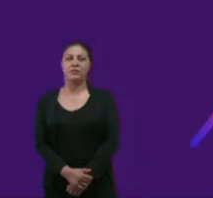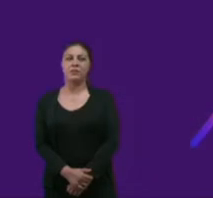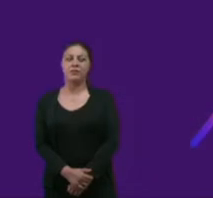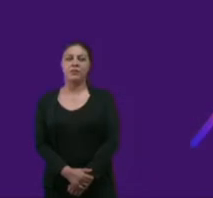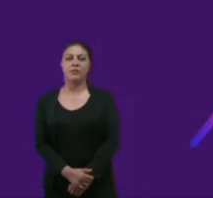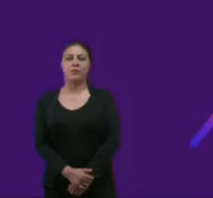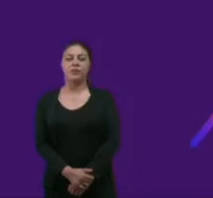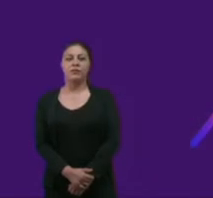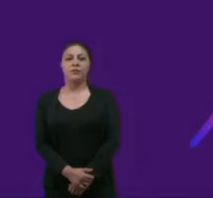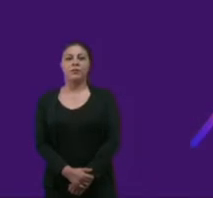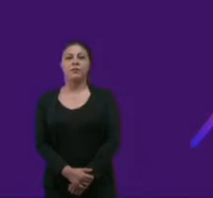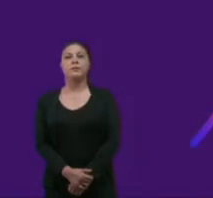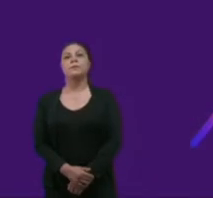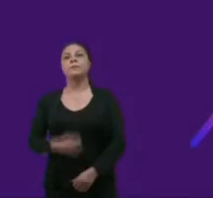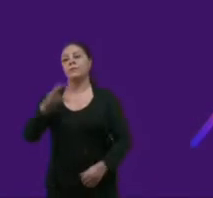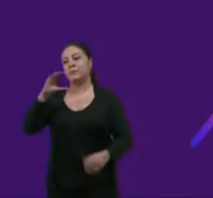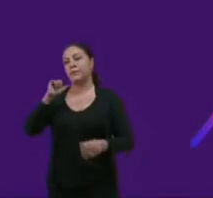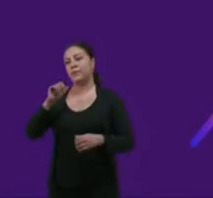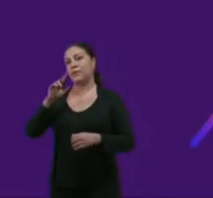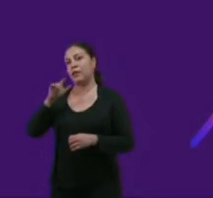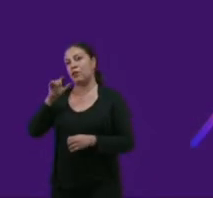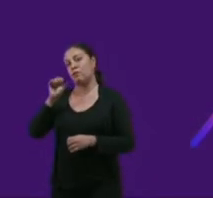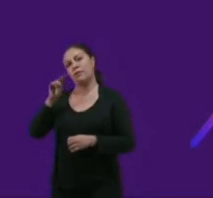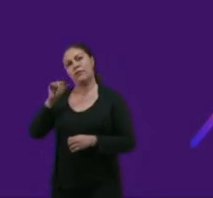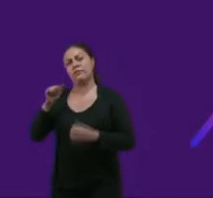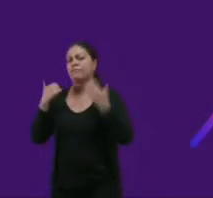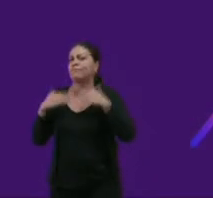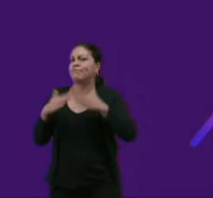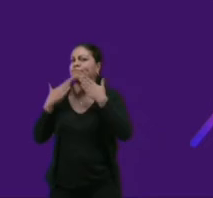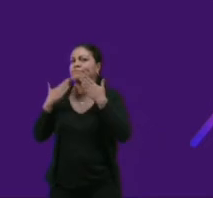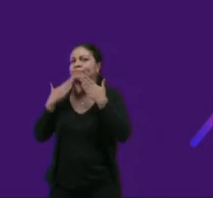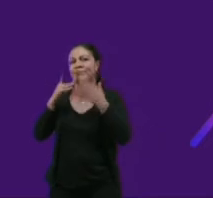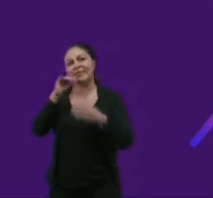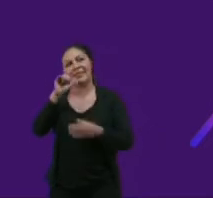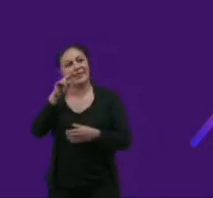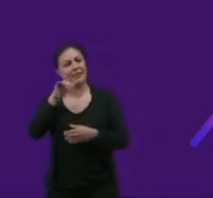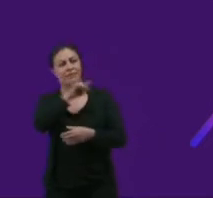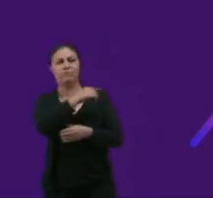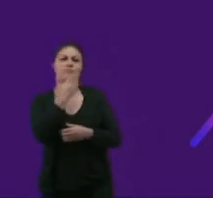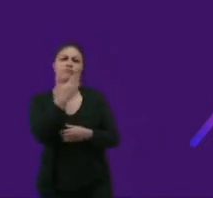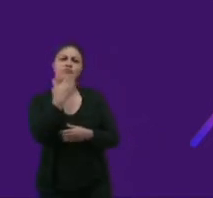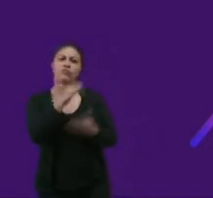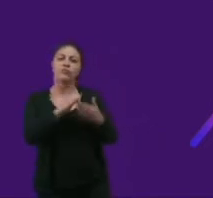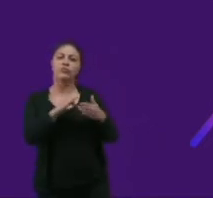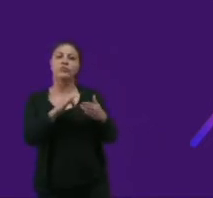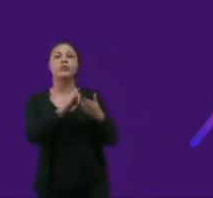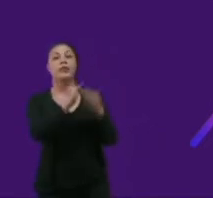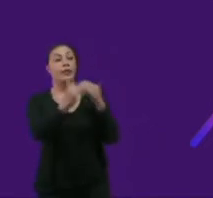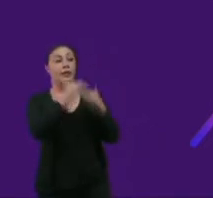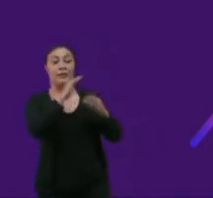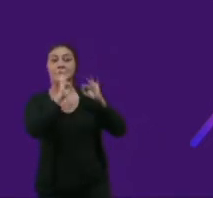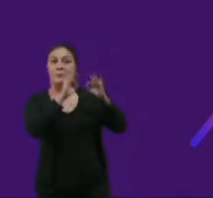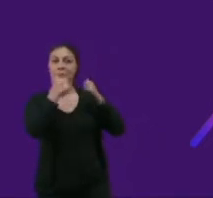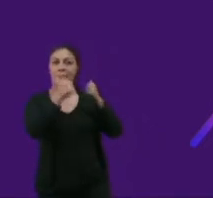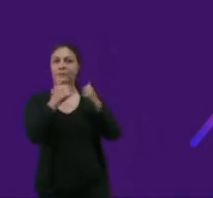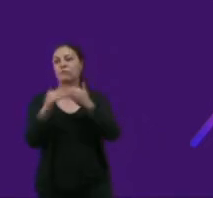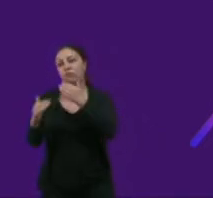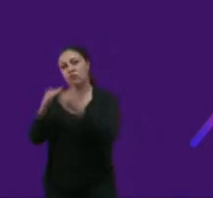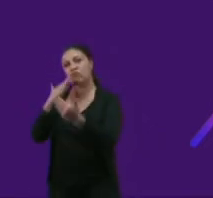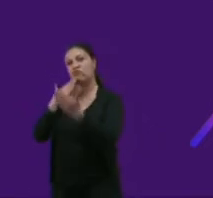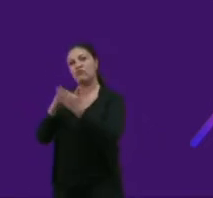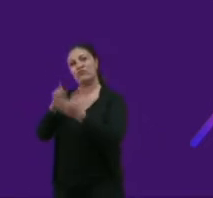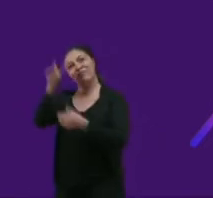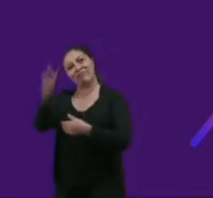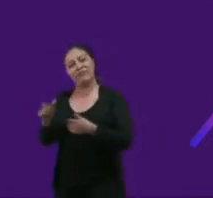bueno carolina diana muchísimas gracias por la invitación de coordinar este panel y por estar